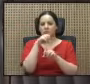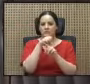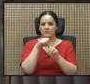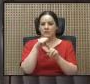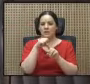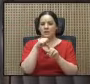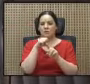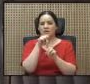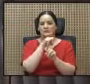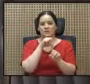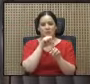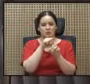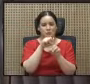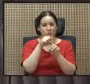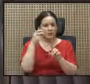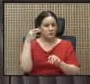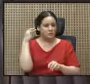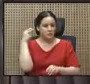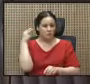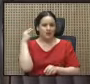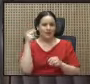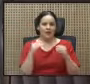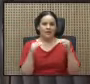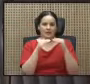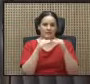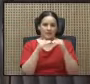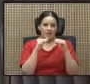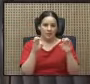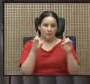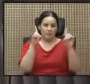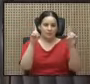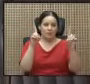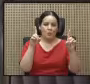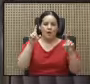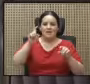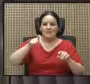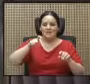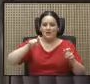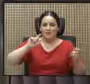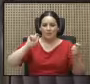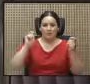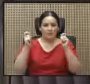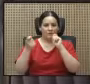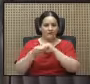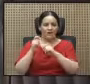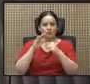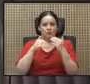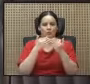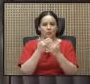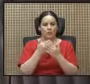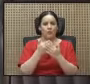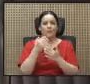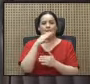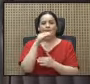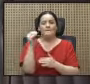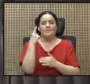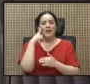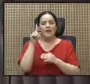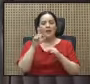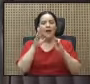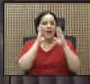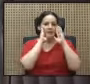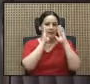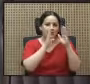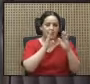la malla curricular debería modificarse para que sean atendidos y sean evaluados de la misma manera.